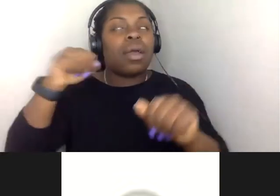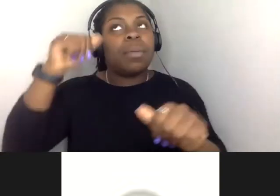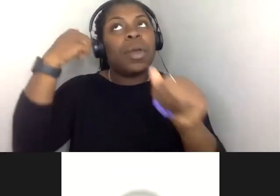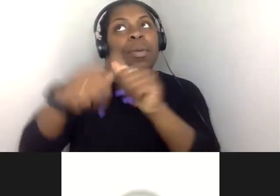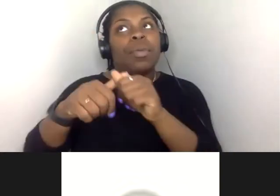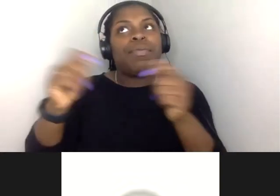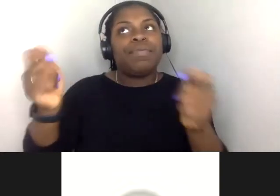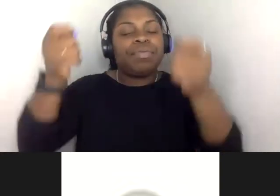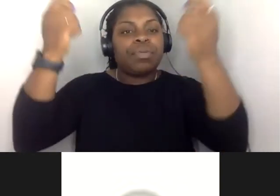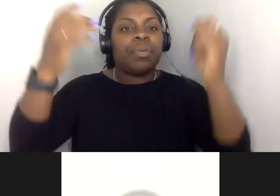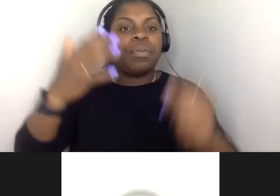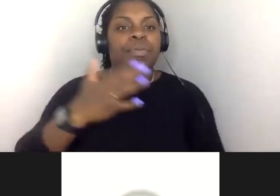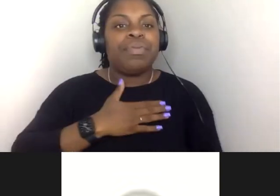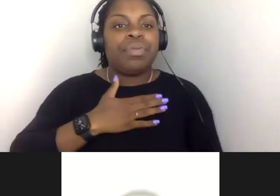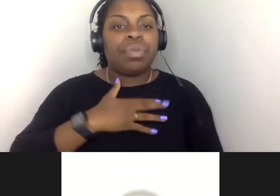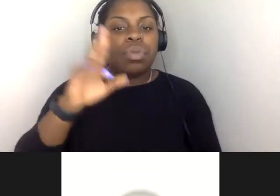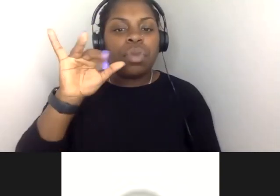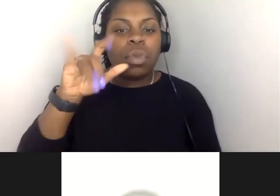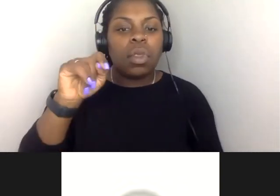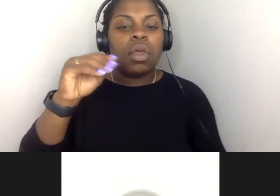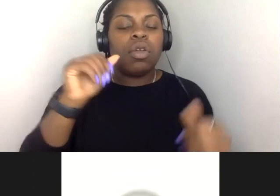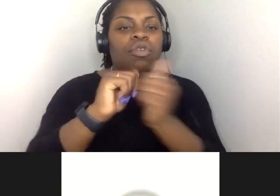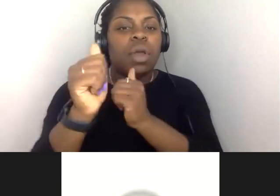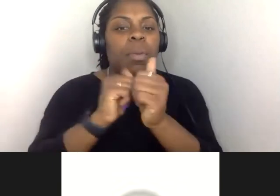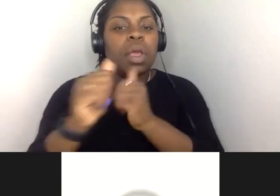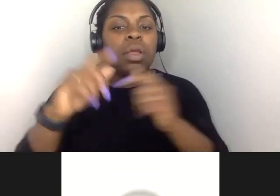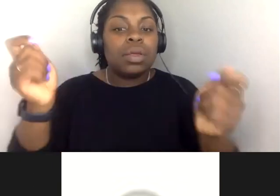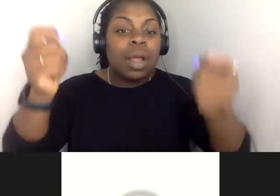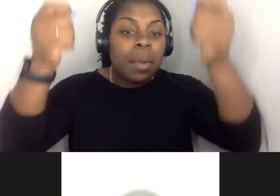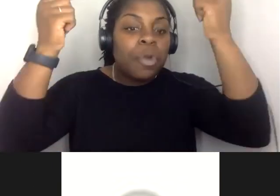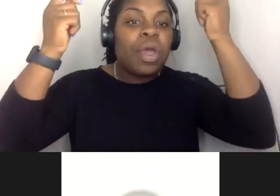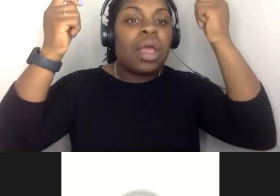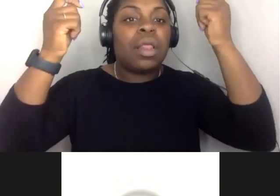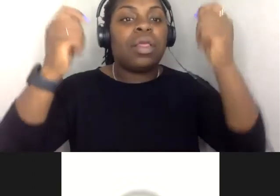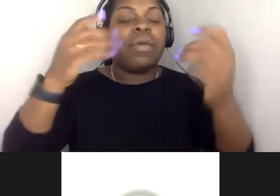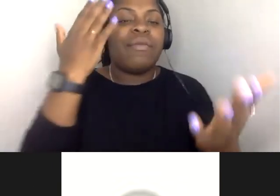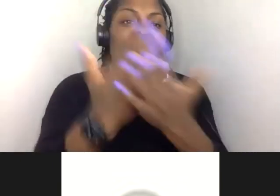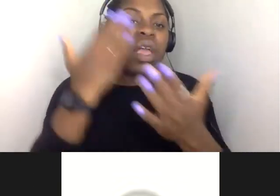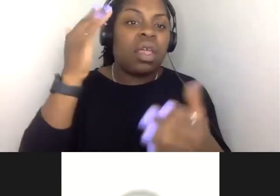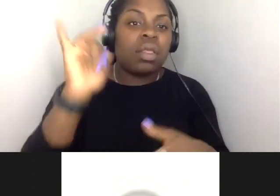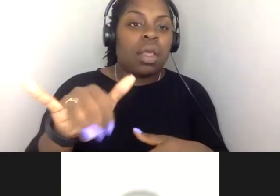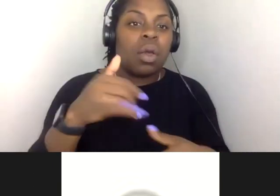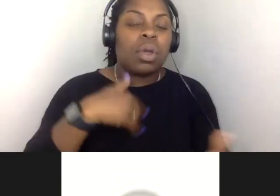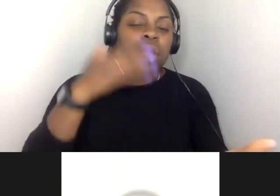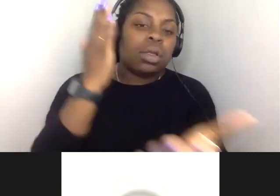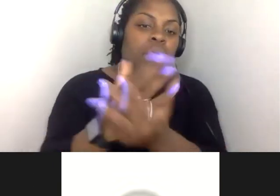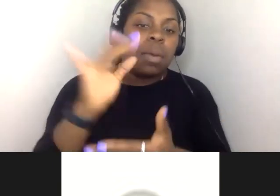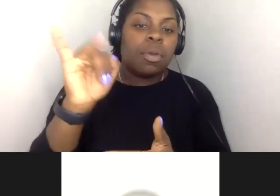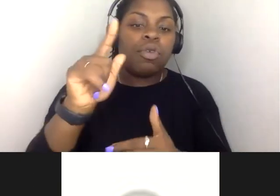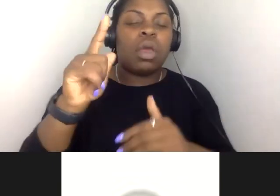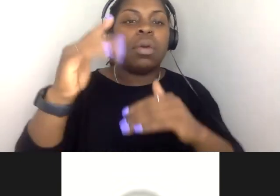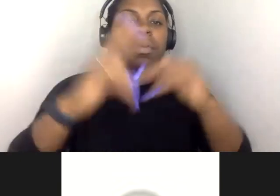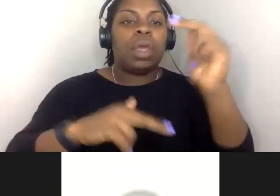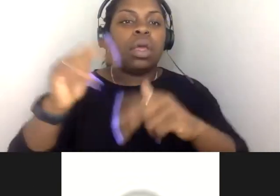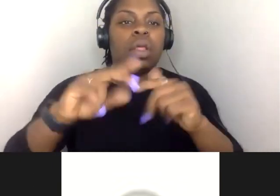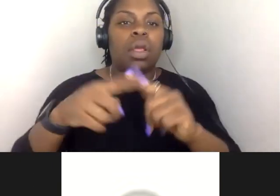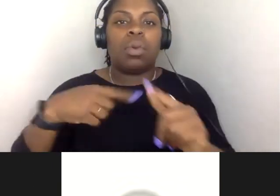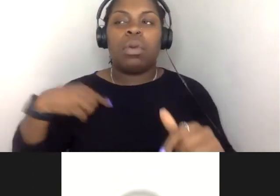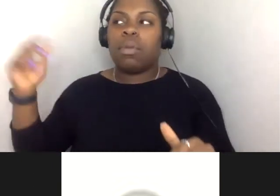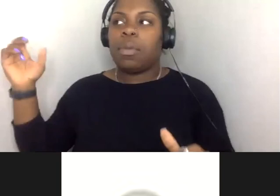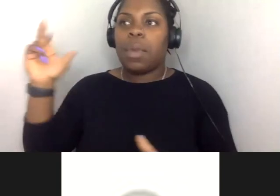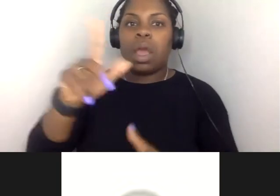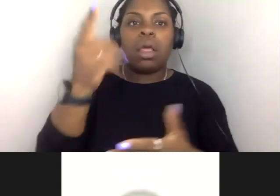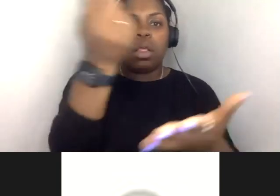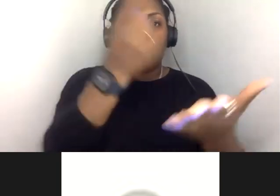de celebrar? Yo recuerdo celebrar, donde yo vivo en Champaign, celebrar antes de parar una